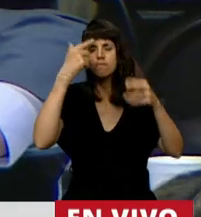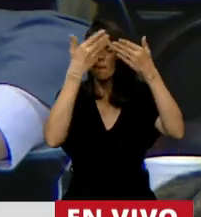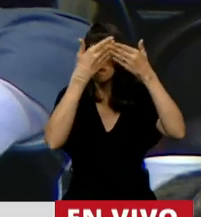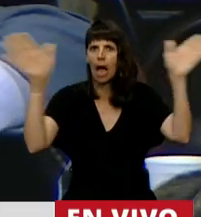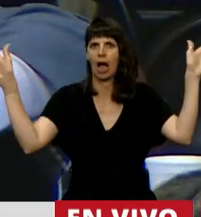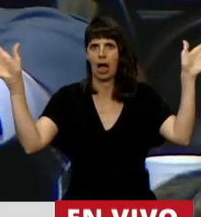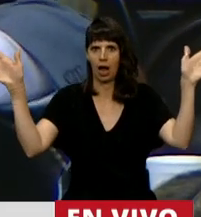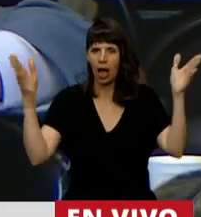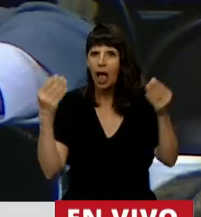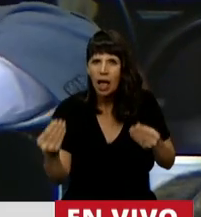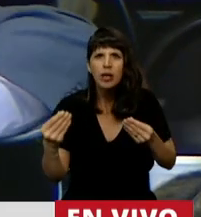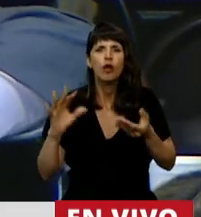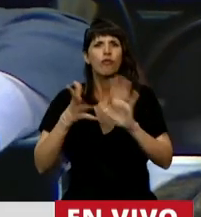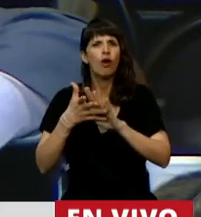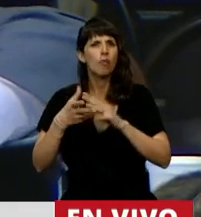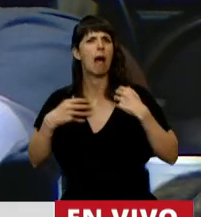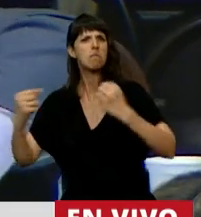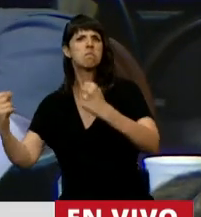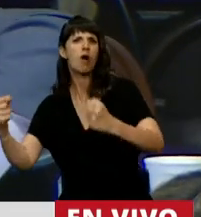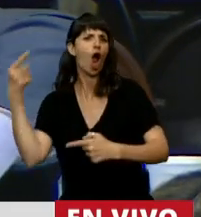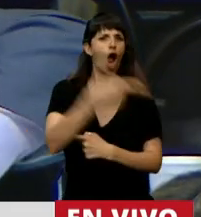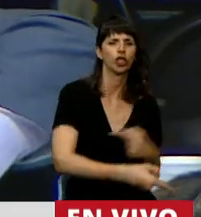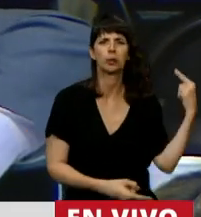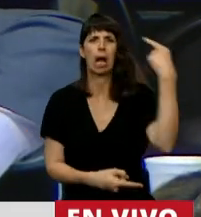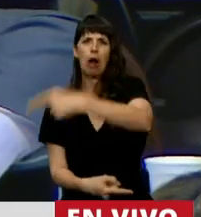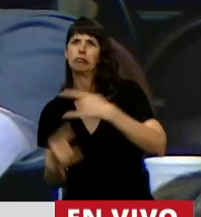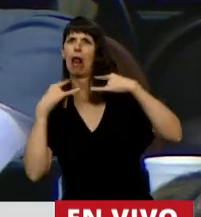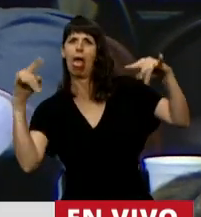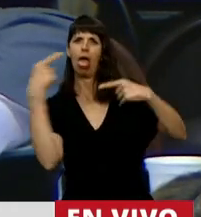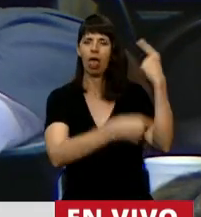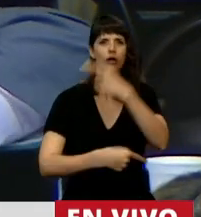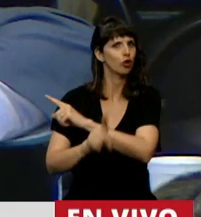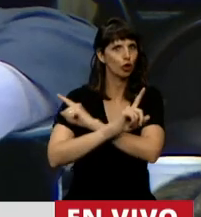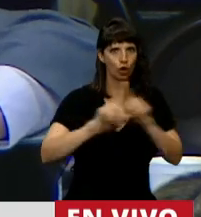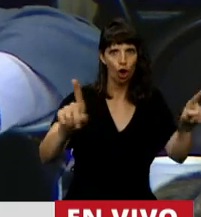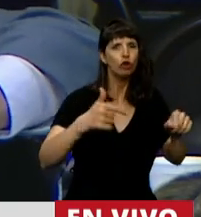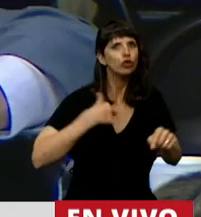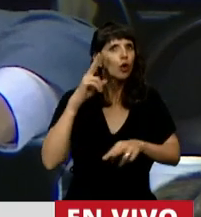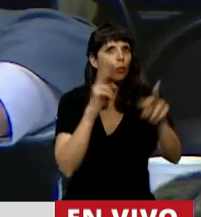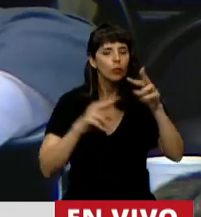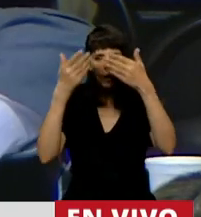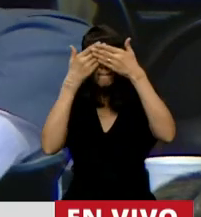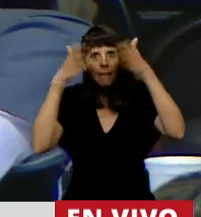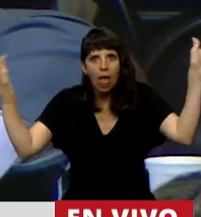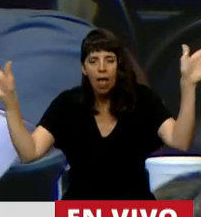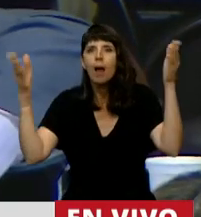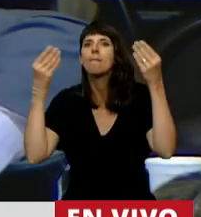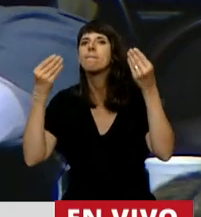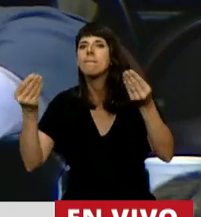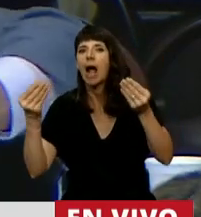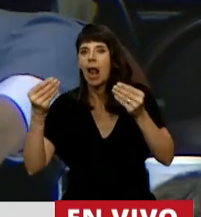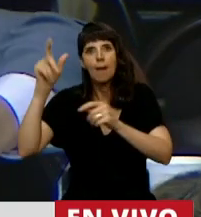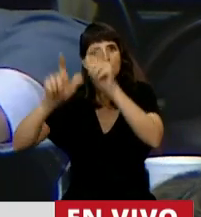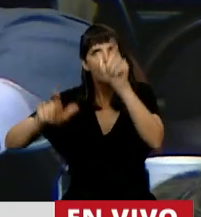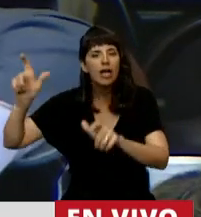a los fanáticos que gritan, que agreden de un lado y del otro, sino a aquellos que en el día a día